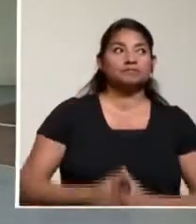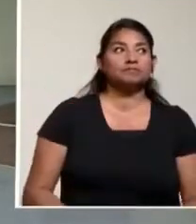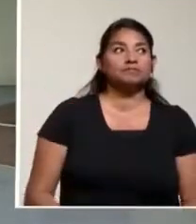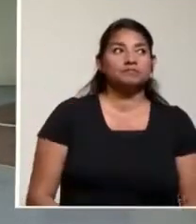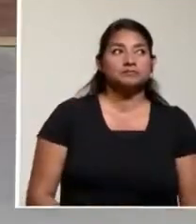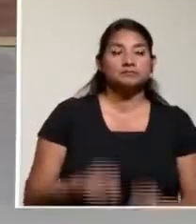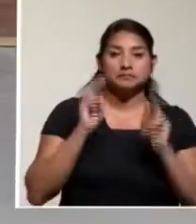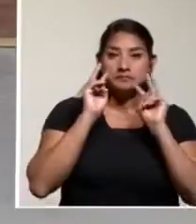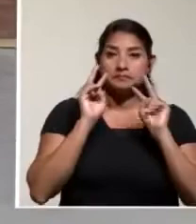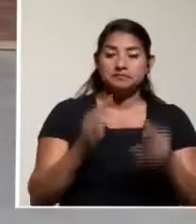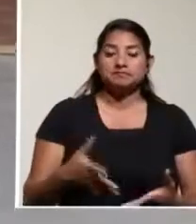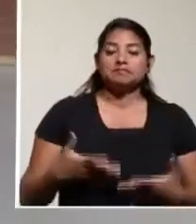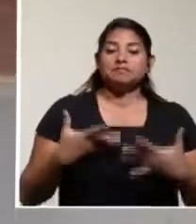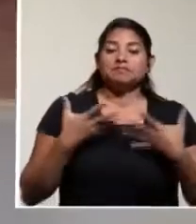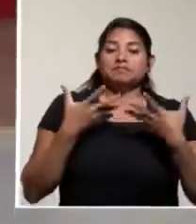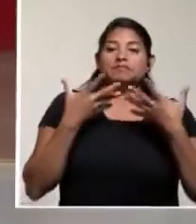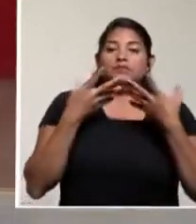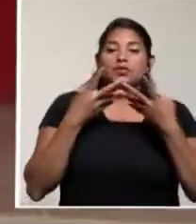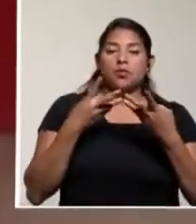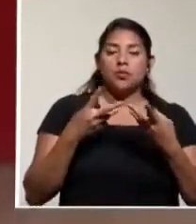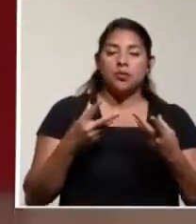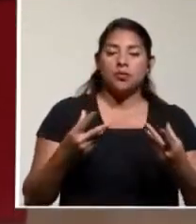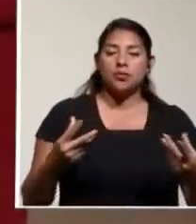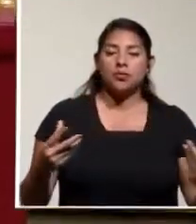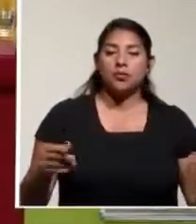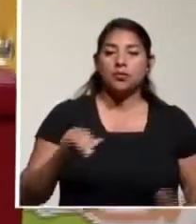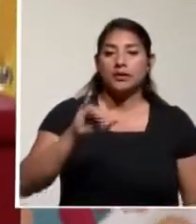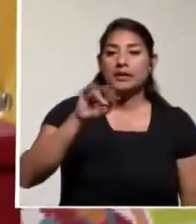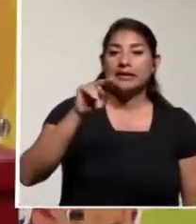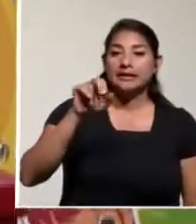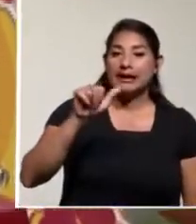Respiro profundo y boto. Inhalo, se llama. Inhalo.